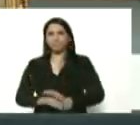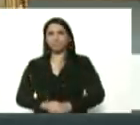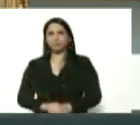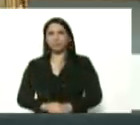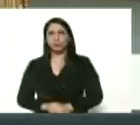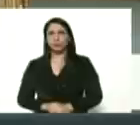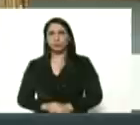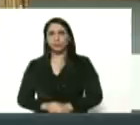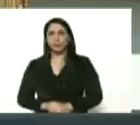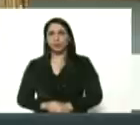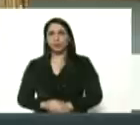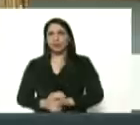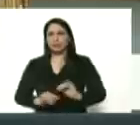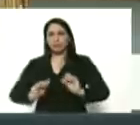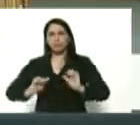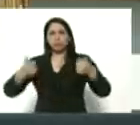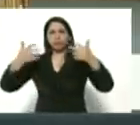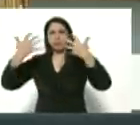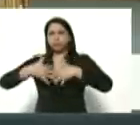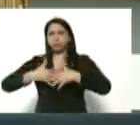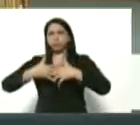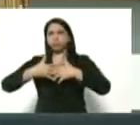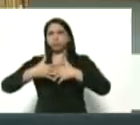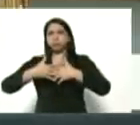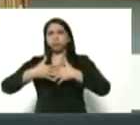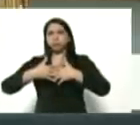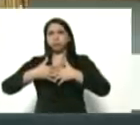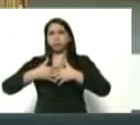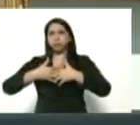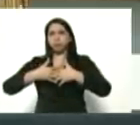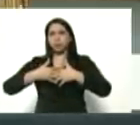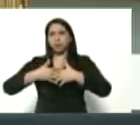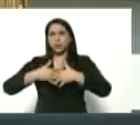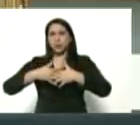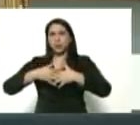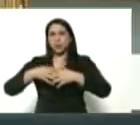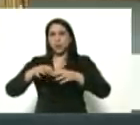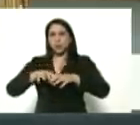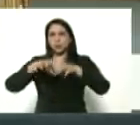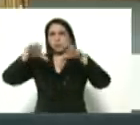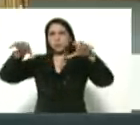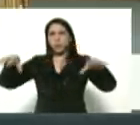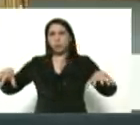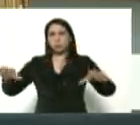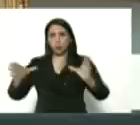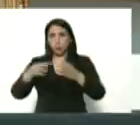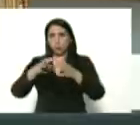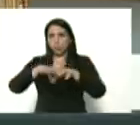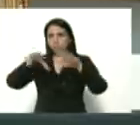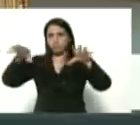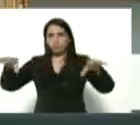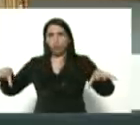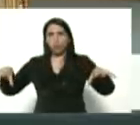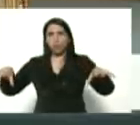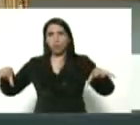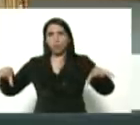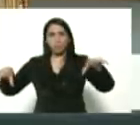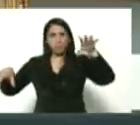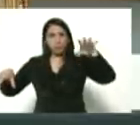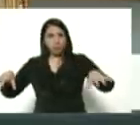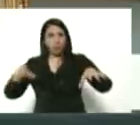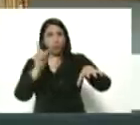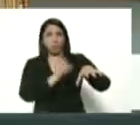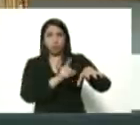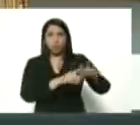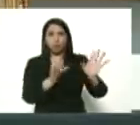han prendido los motores, se dividieron en dos grupos. El primer grupo va en